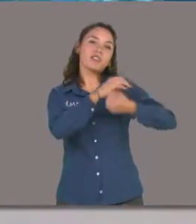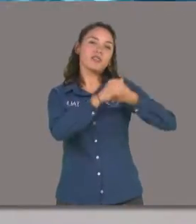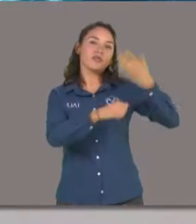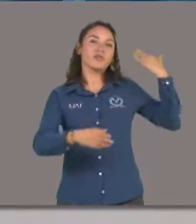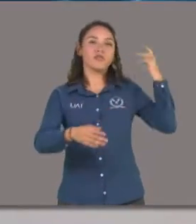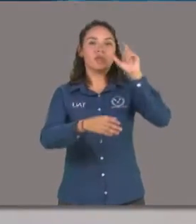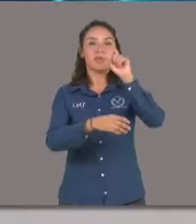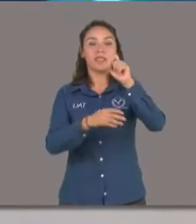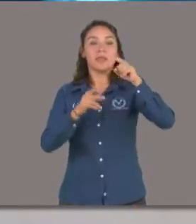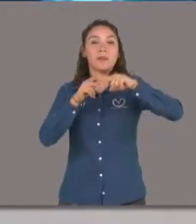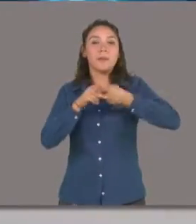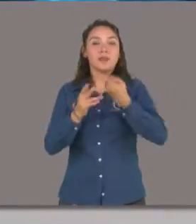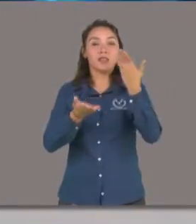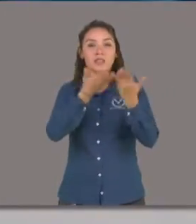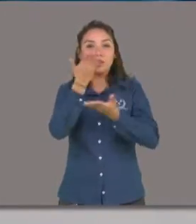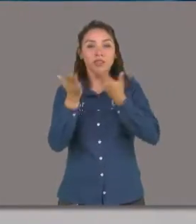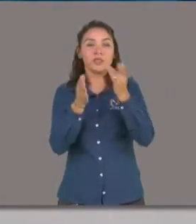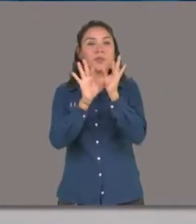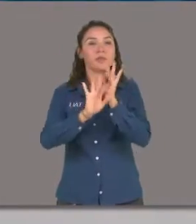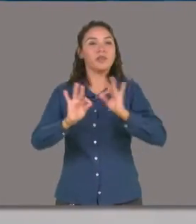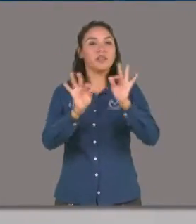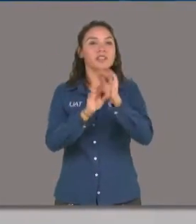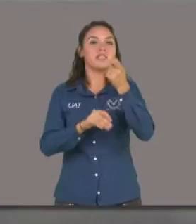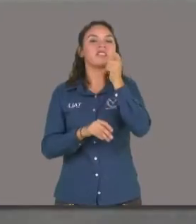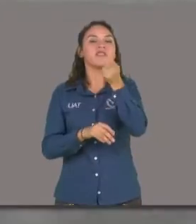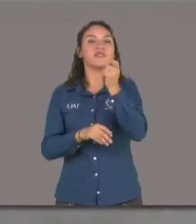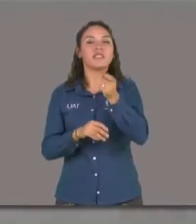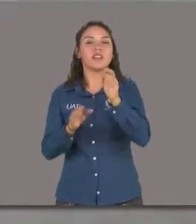a se quede con nosotros y veamos el siguiente reportaje.